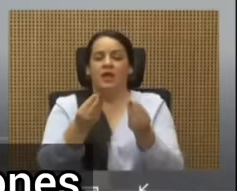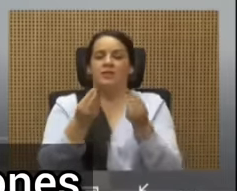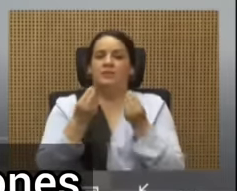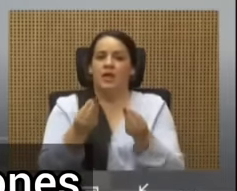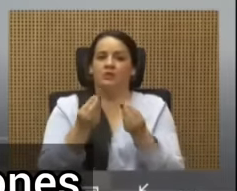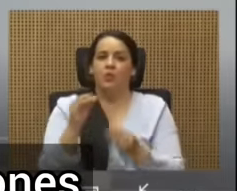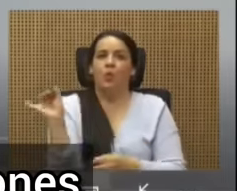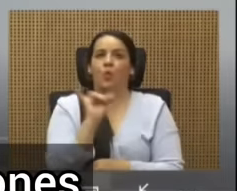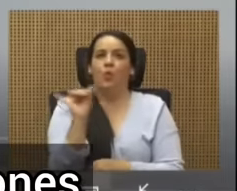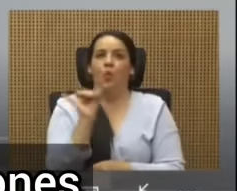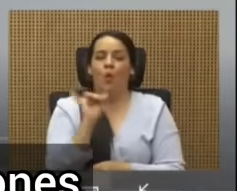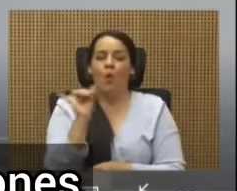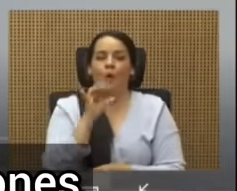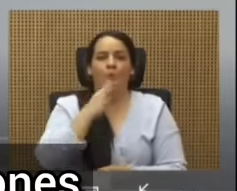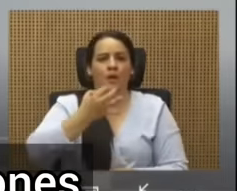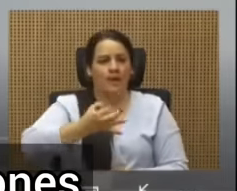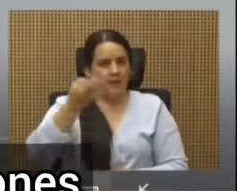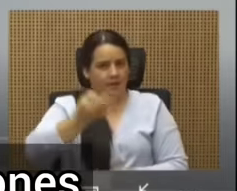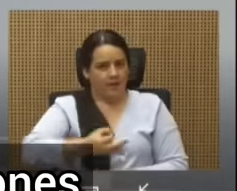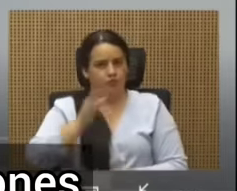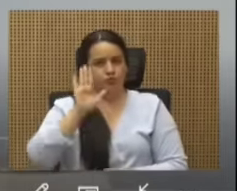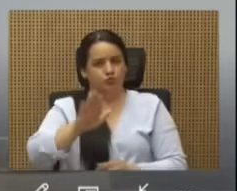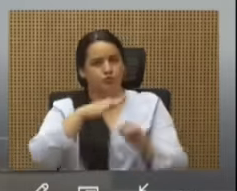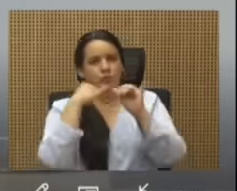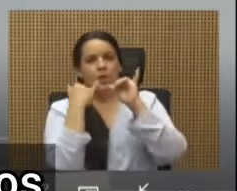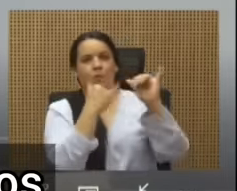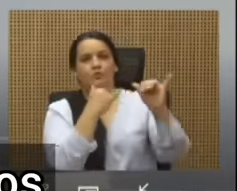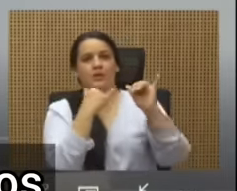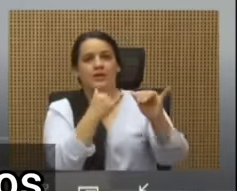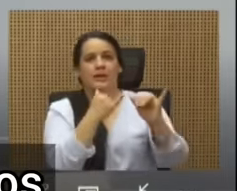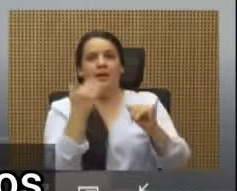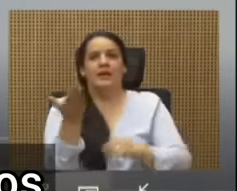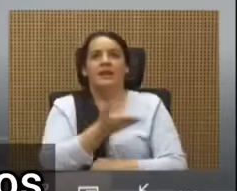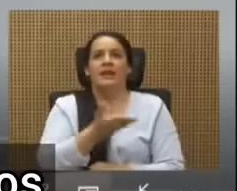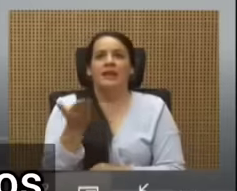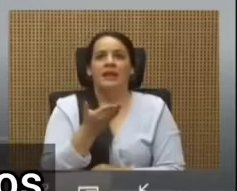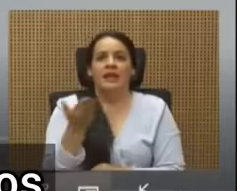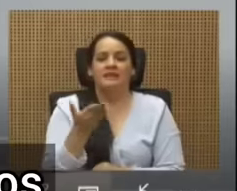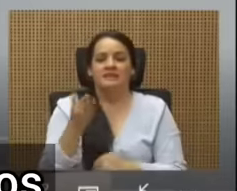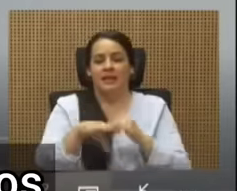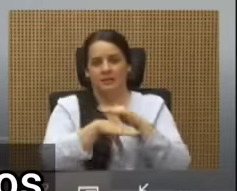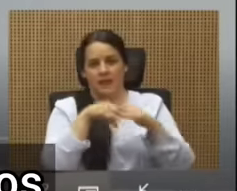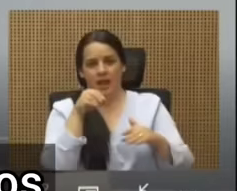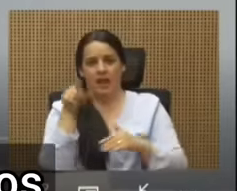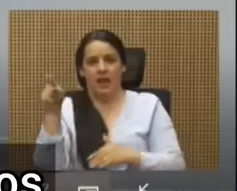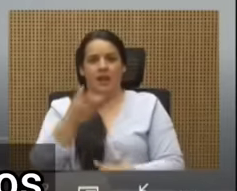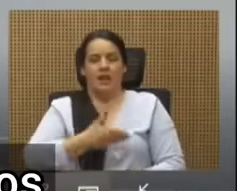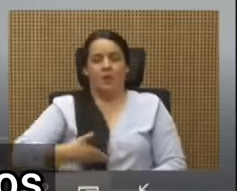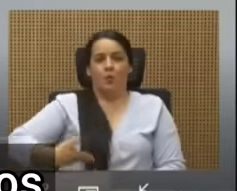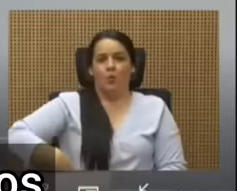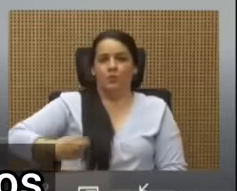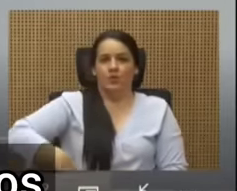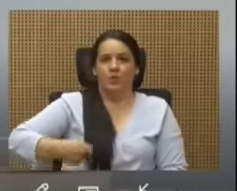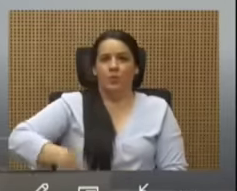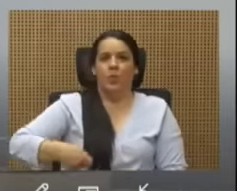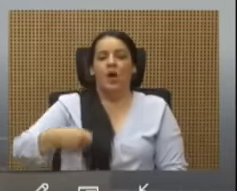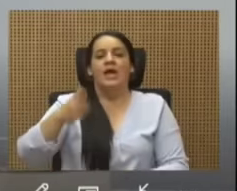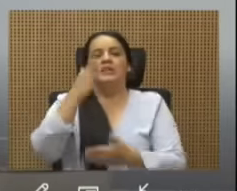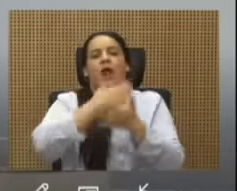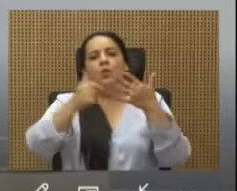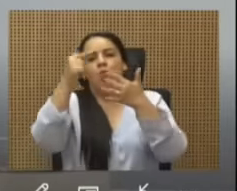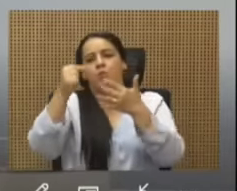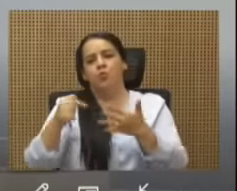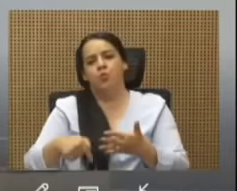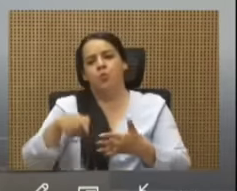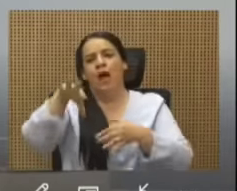como la autenticidad de sus acusaciones, las que deriva el Ejecutivo de los supuestos hallazgos